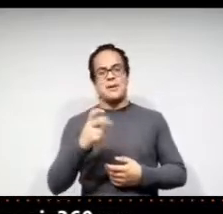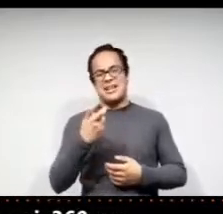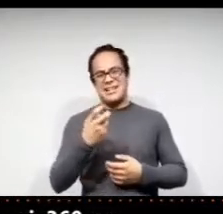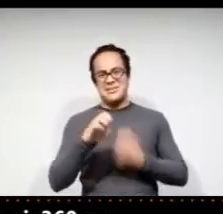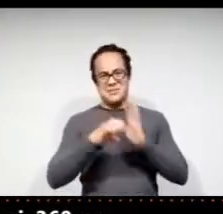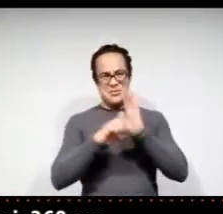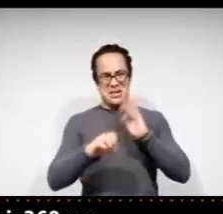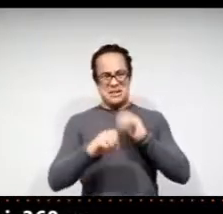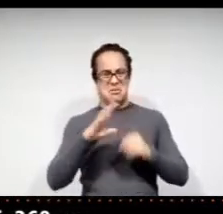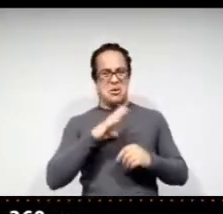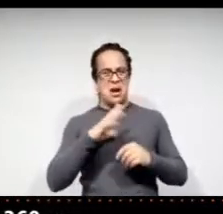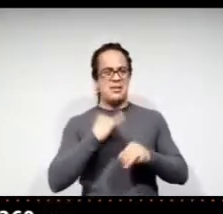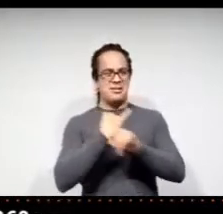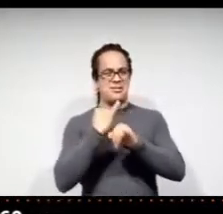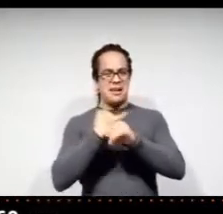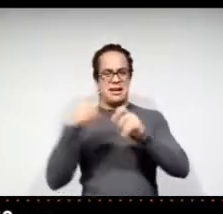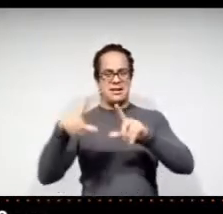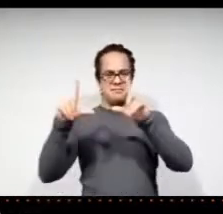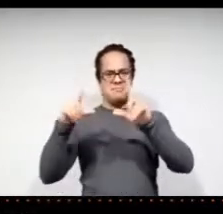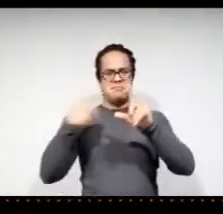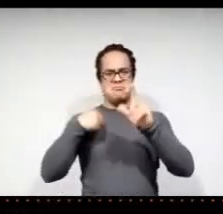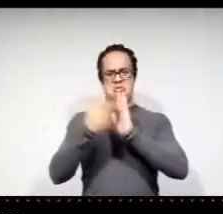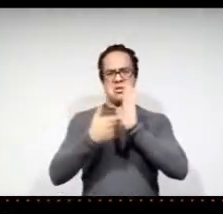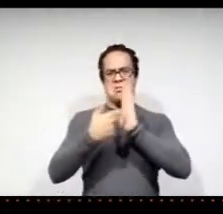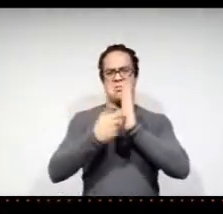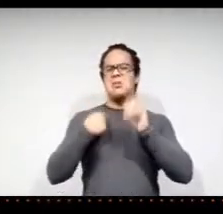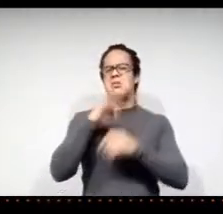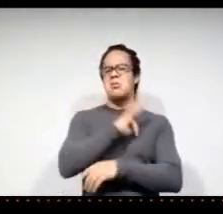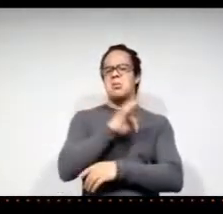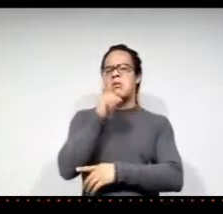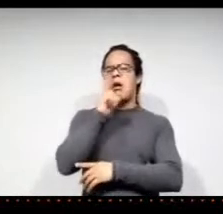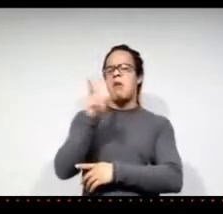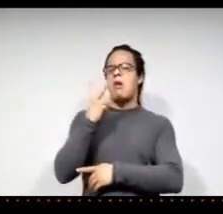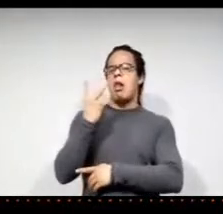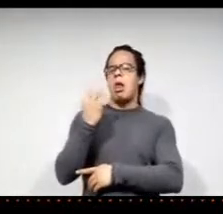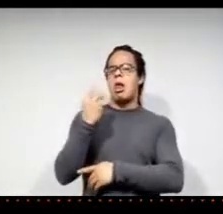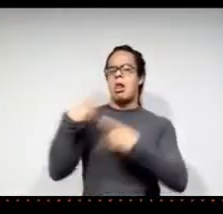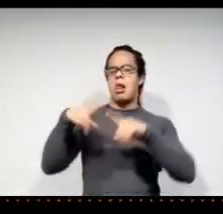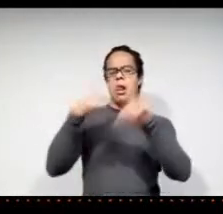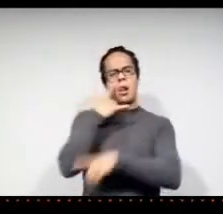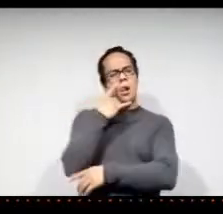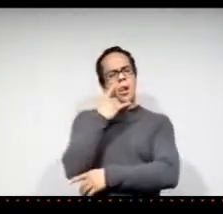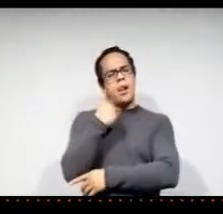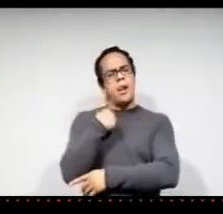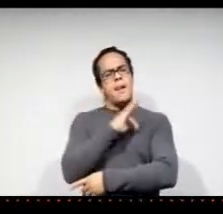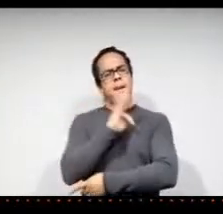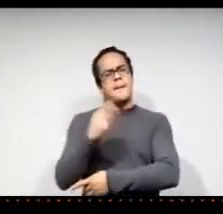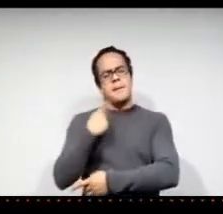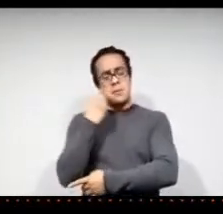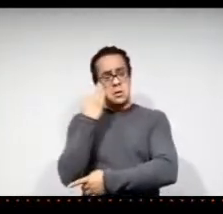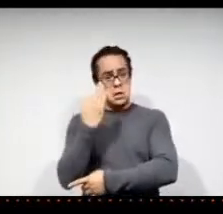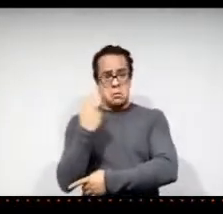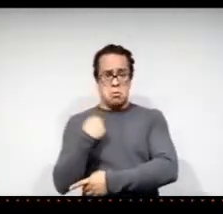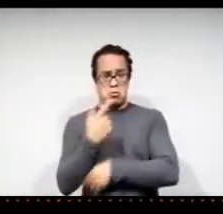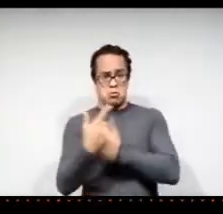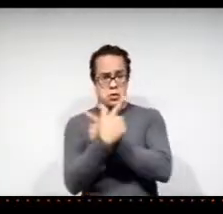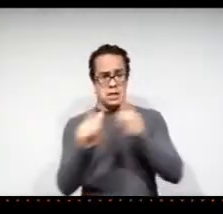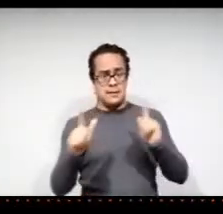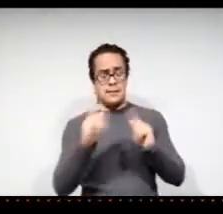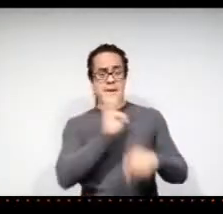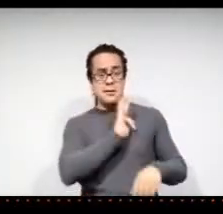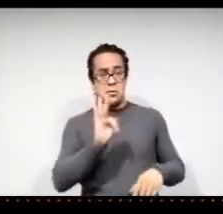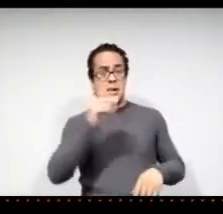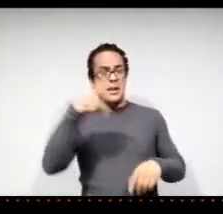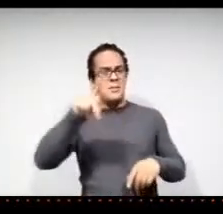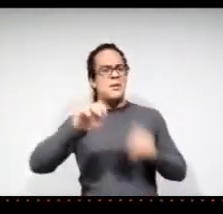mis recursos, yo lo puedo ver mi clase en el momento que quiera. Desde luego que son formas de aprender. Ahora, ¿podemos